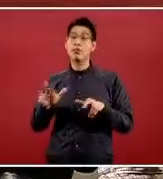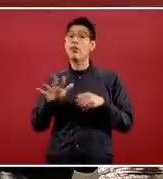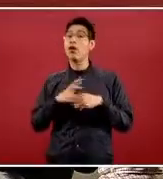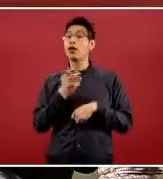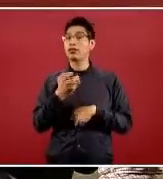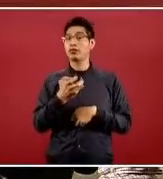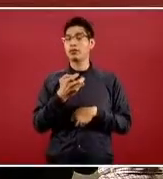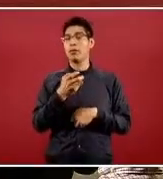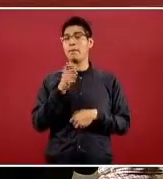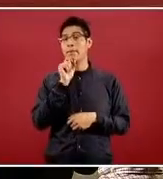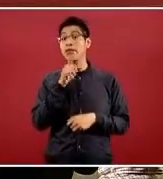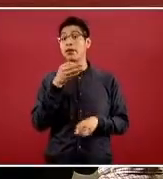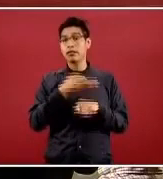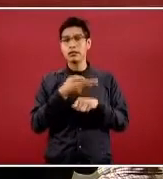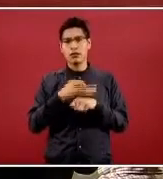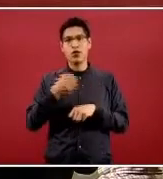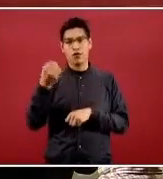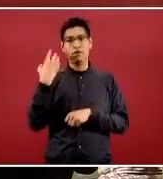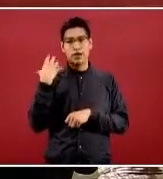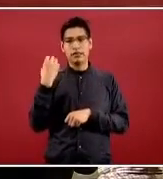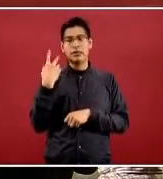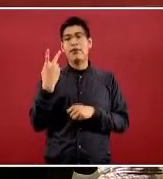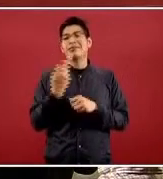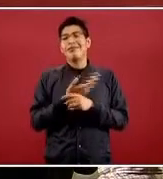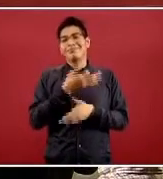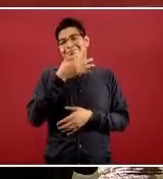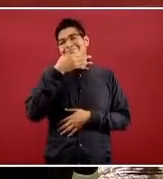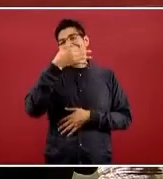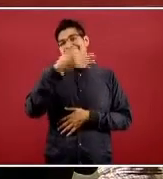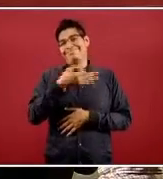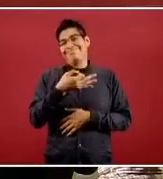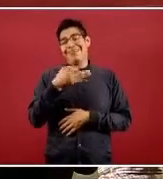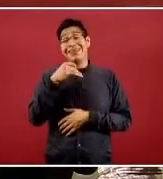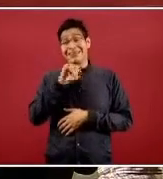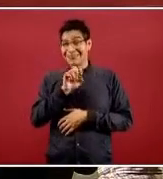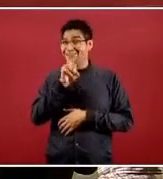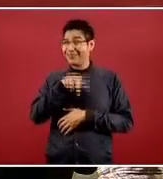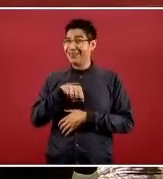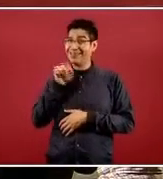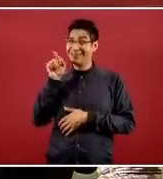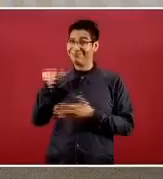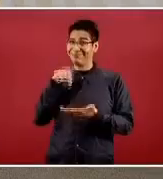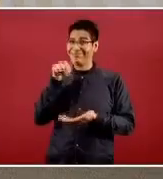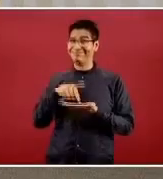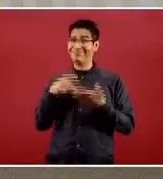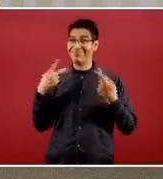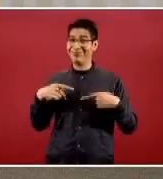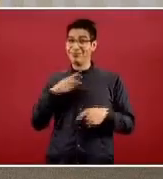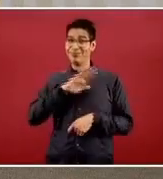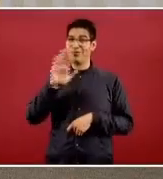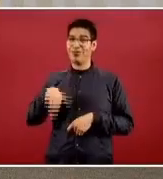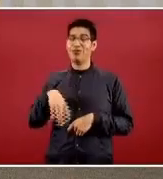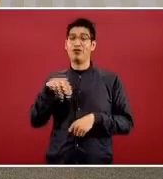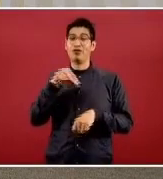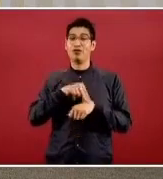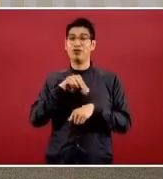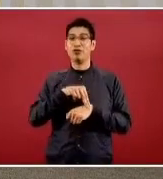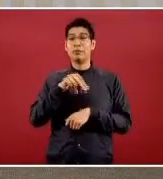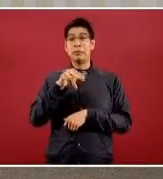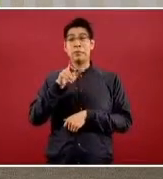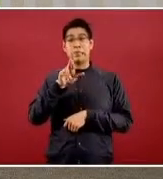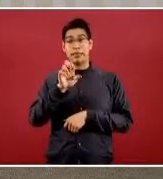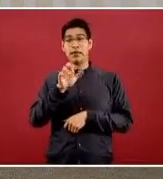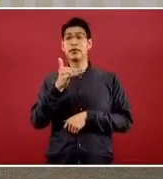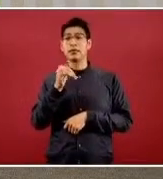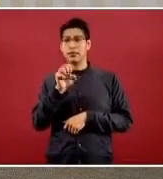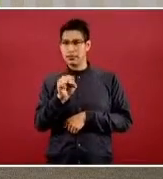estos personajes que acabo de comentar, se lamentó el deceso de nuestro compañero de trabajo, el doctor Reyes, y el doctor Robles, como experto en